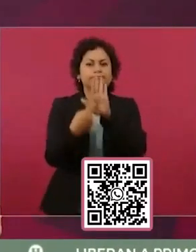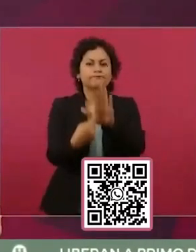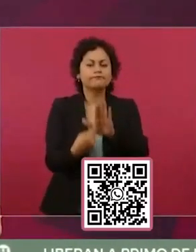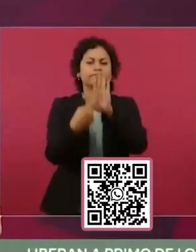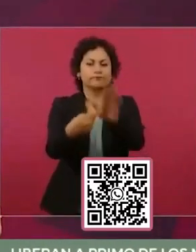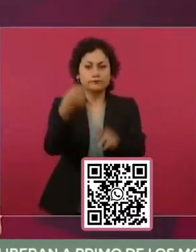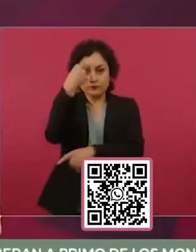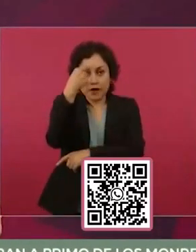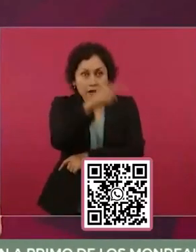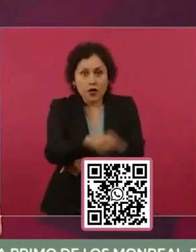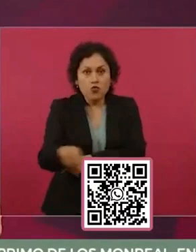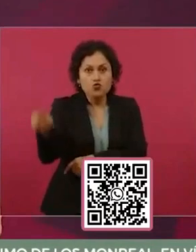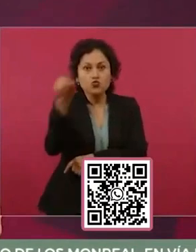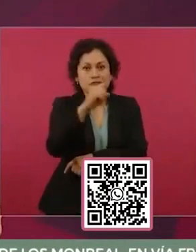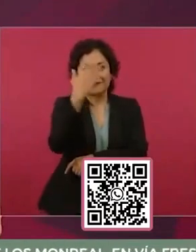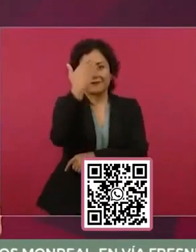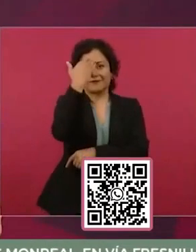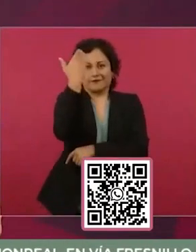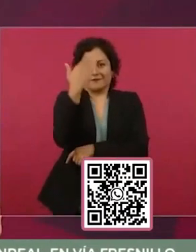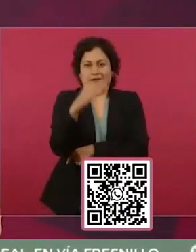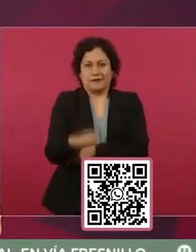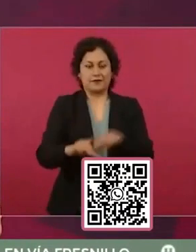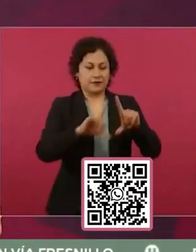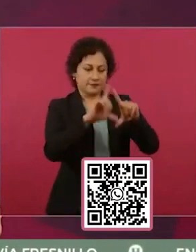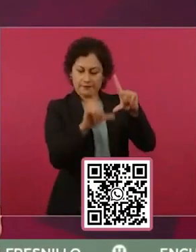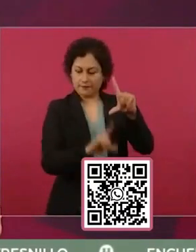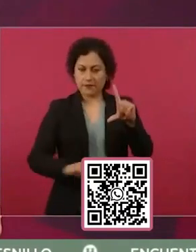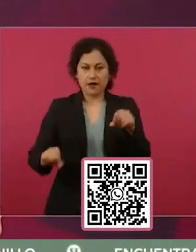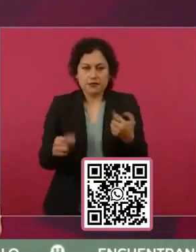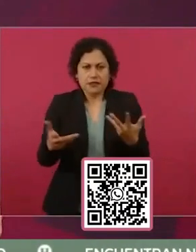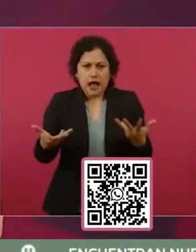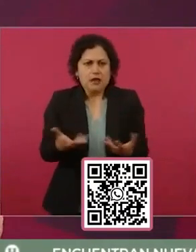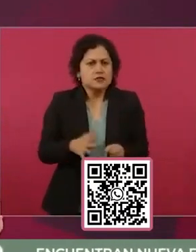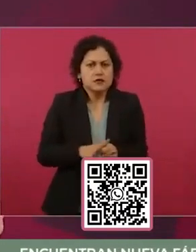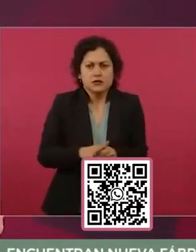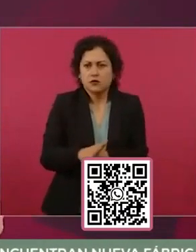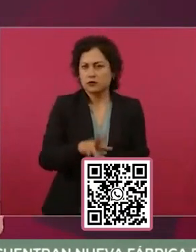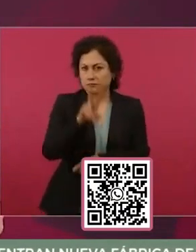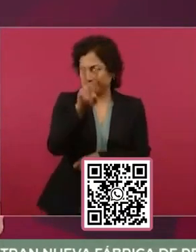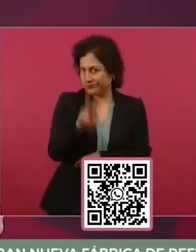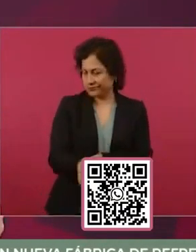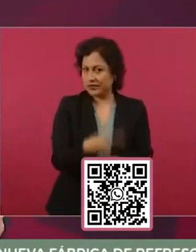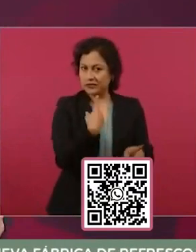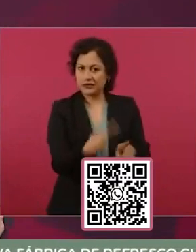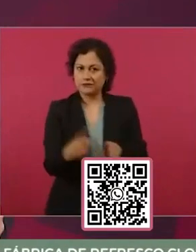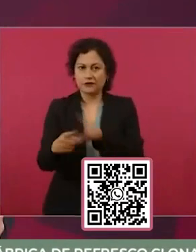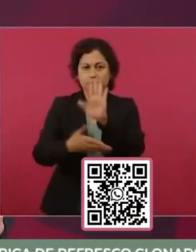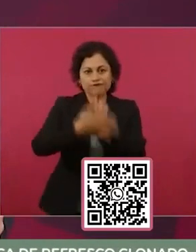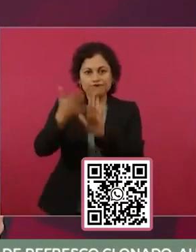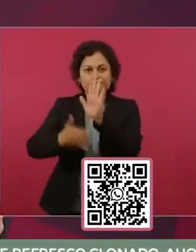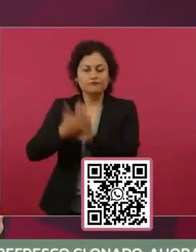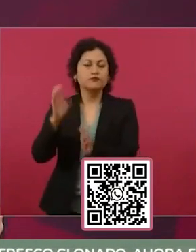del Congreso que tiene dos aspectos. Definir qué es seguridad nacional, y seguridad